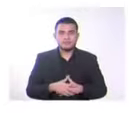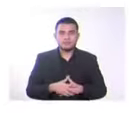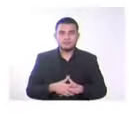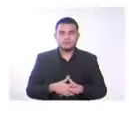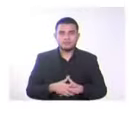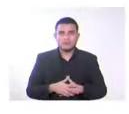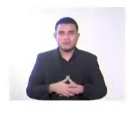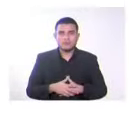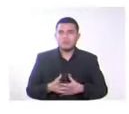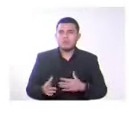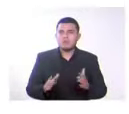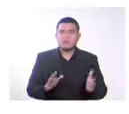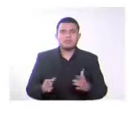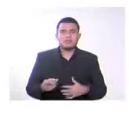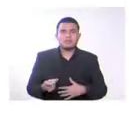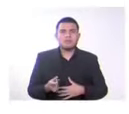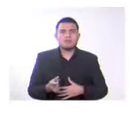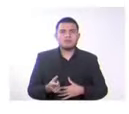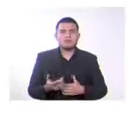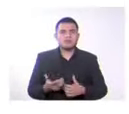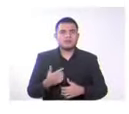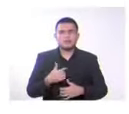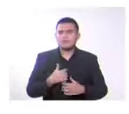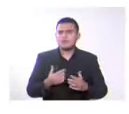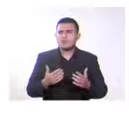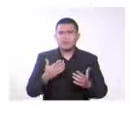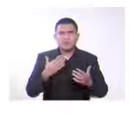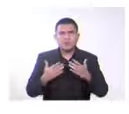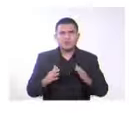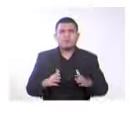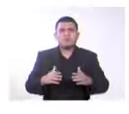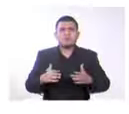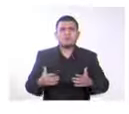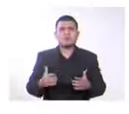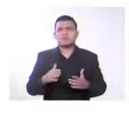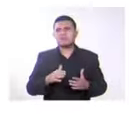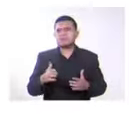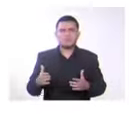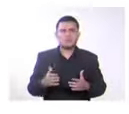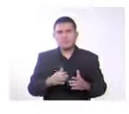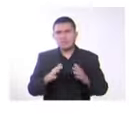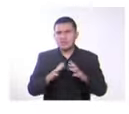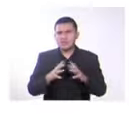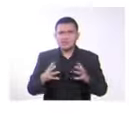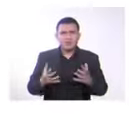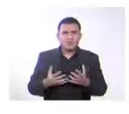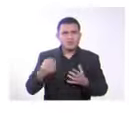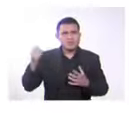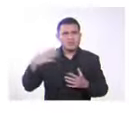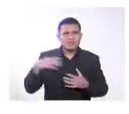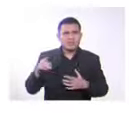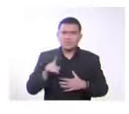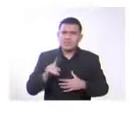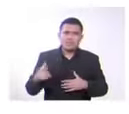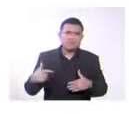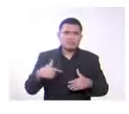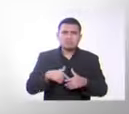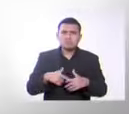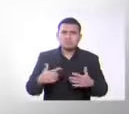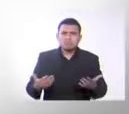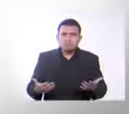Parece súper sencillo, por eso no me explico por qué no se utiliza la energía solar en todo el planeta en vez de los combustibles